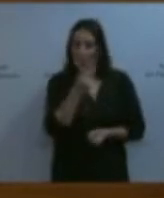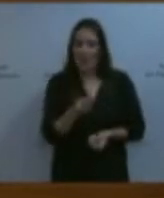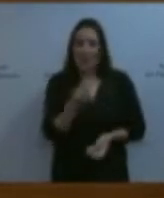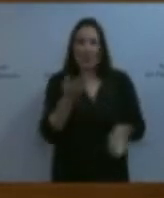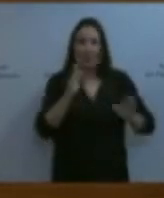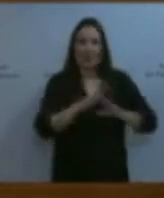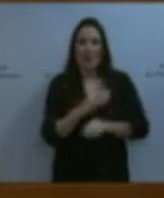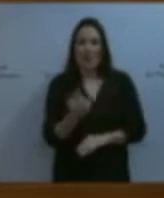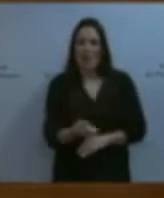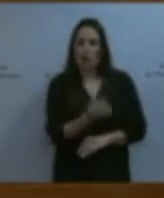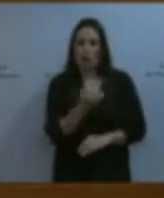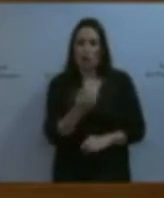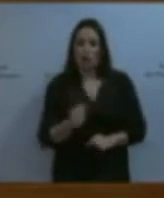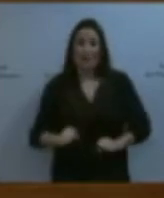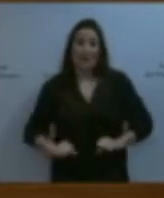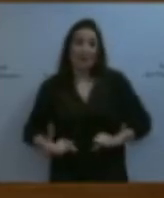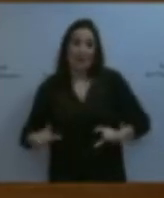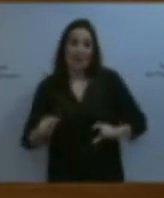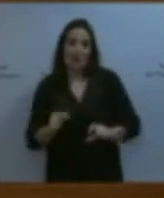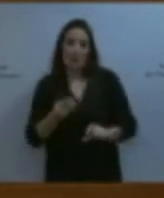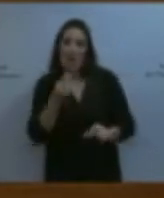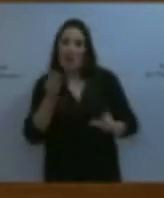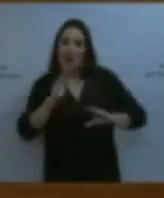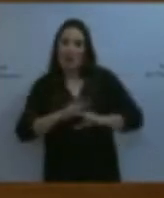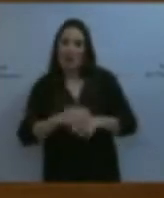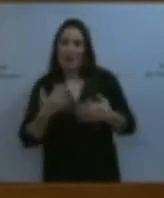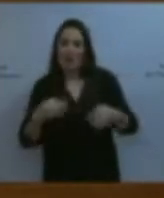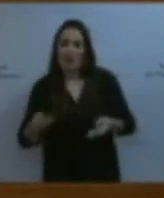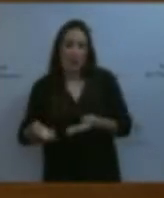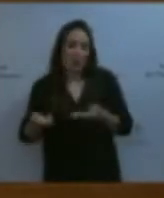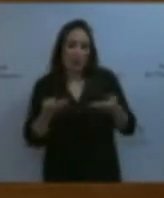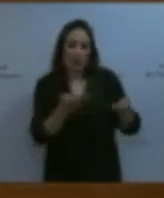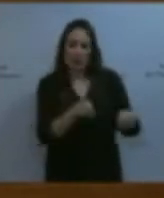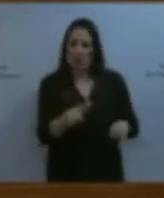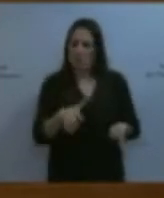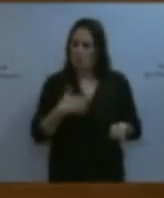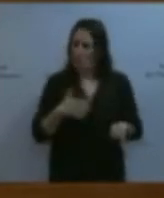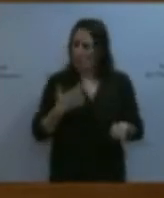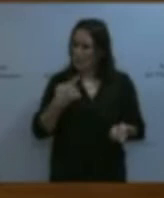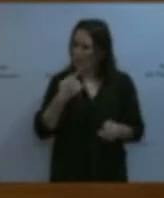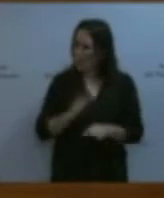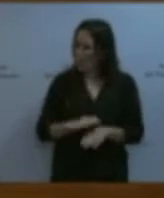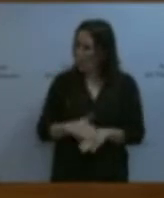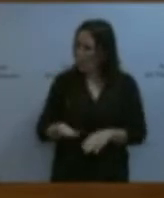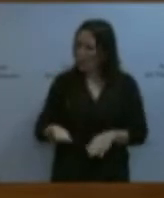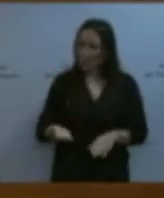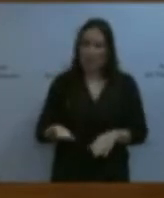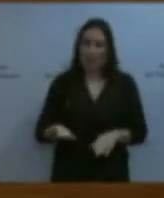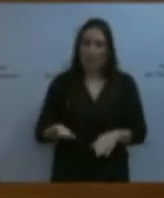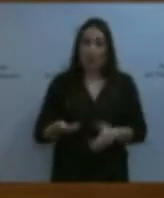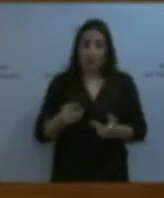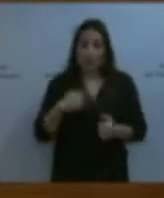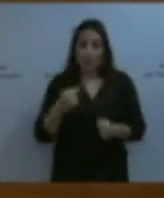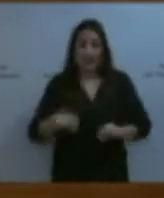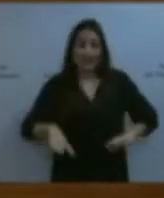una cena modesta, lo que le enojó y le molestó, y preguntó el porqué, contestando el mayordomo